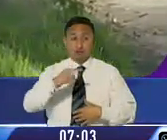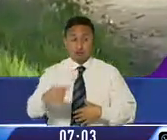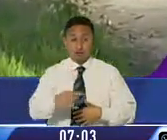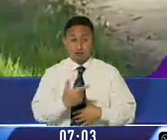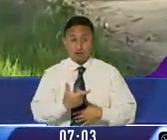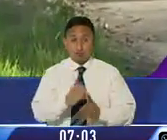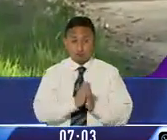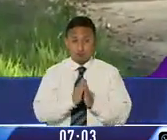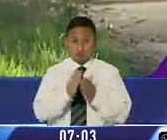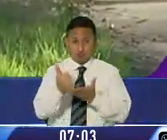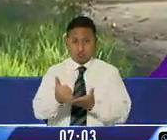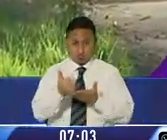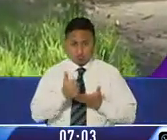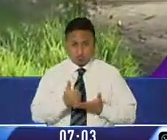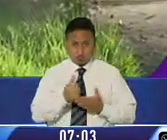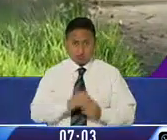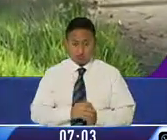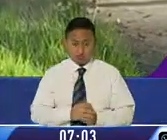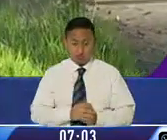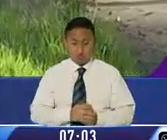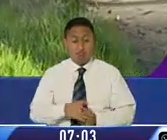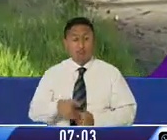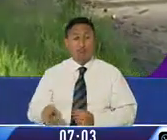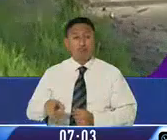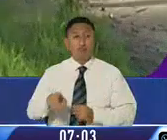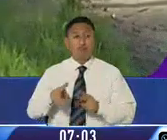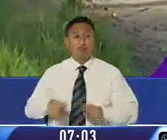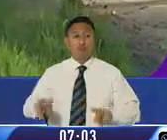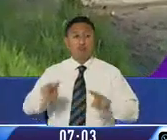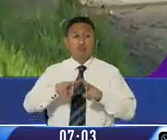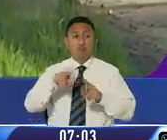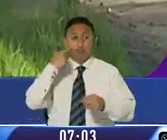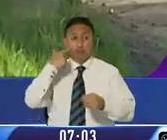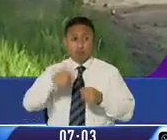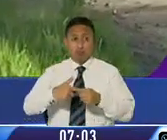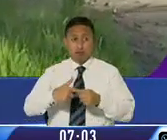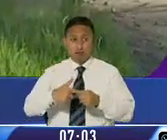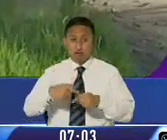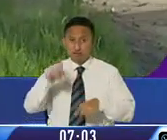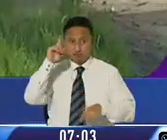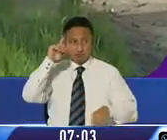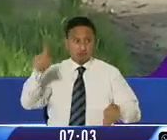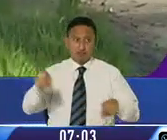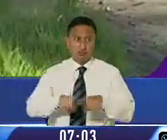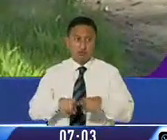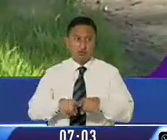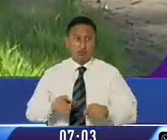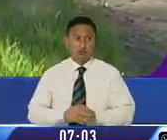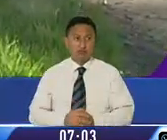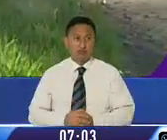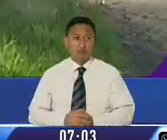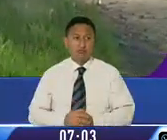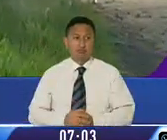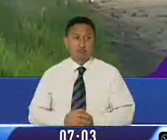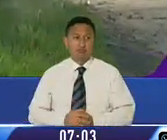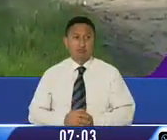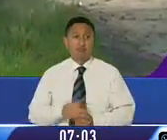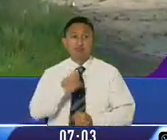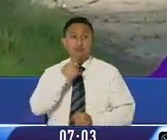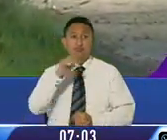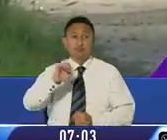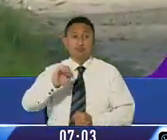a sus peticiones. Están en desacuerdo con el congelamiento del precio de los combustibles. En el precio en el que quedó, señalan que